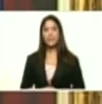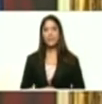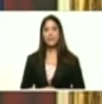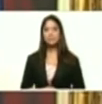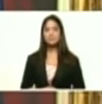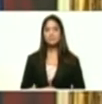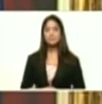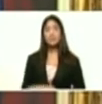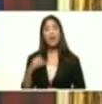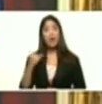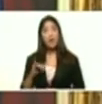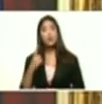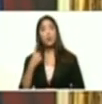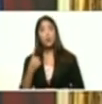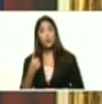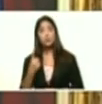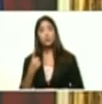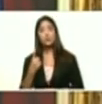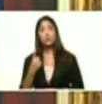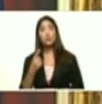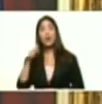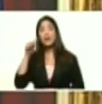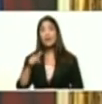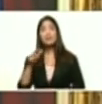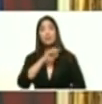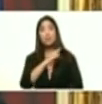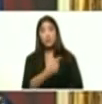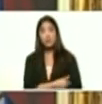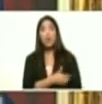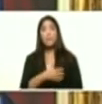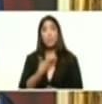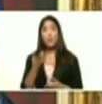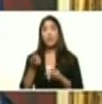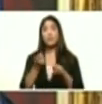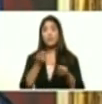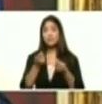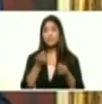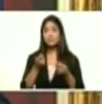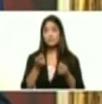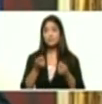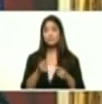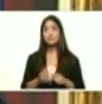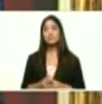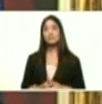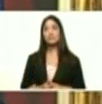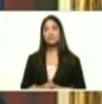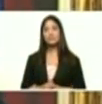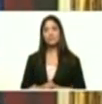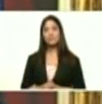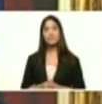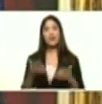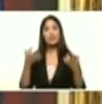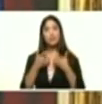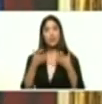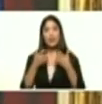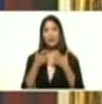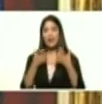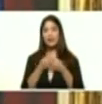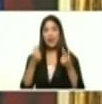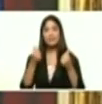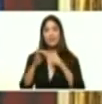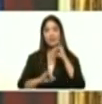hay un solo, poder en este mundo, que pueda dirigir, las piezas, de una guerra financiera,